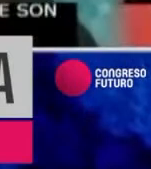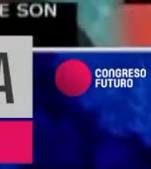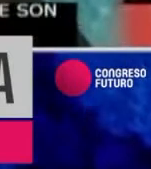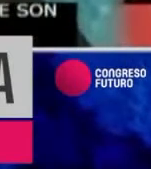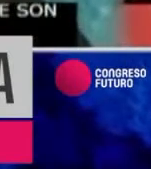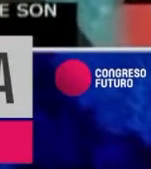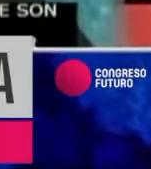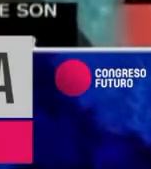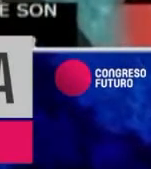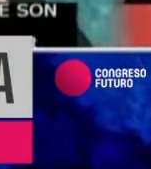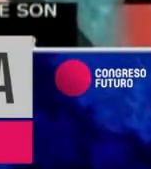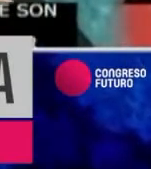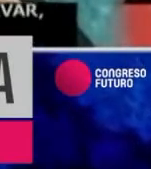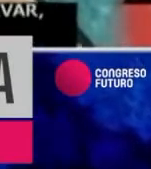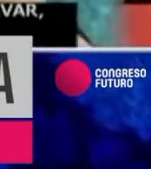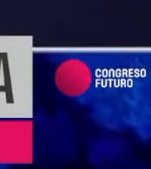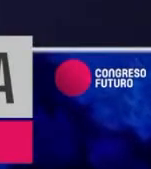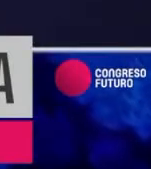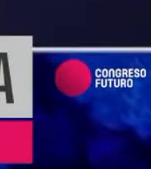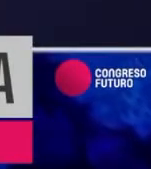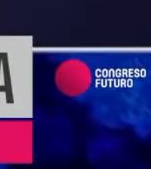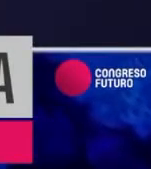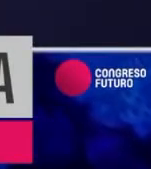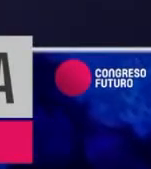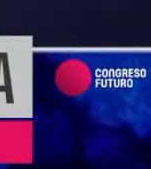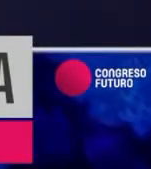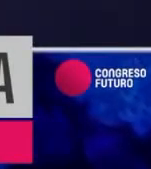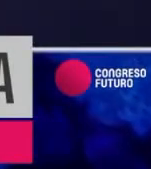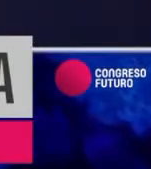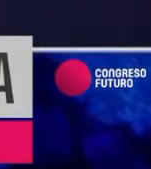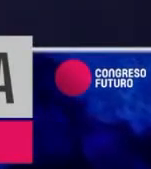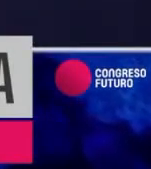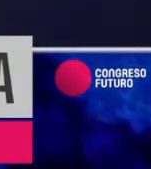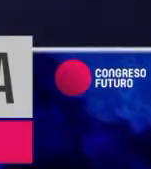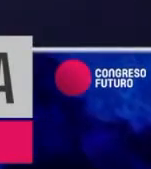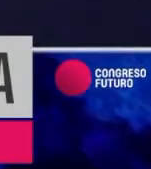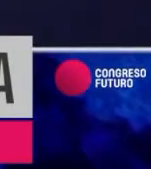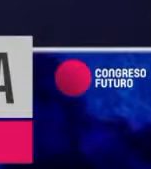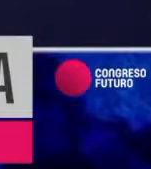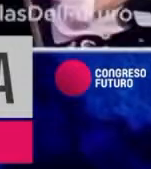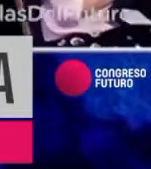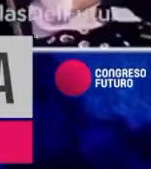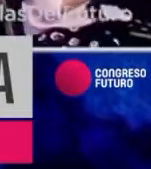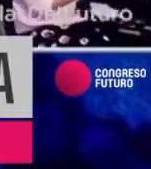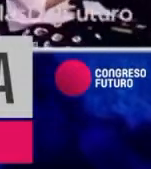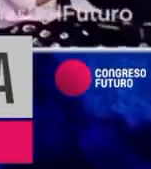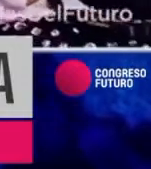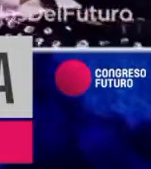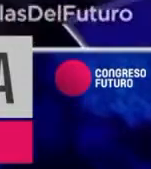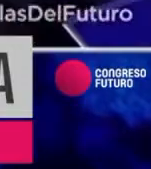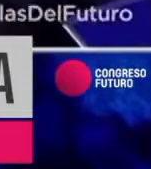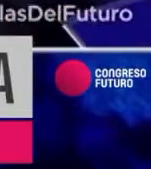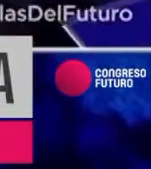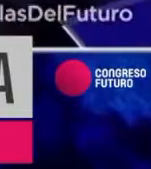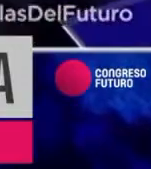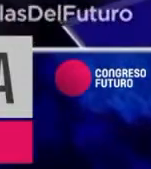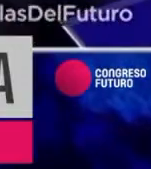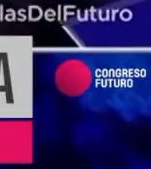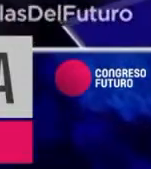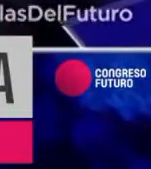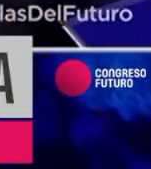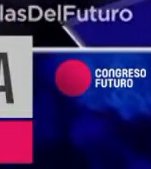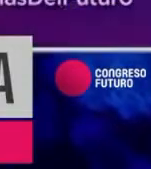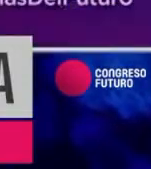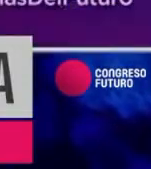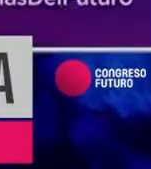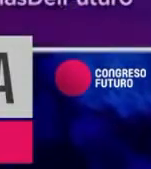esas masas de personas realmente disfrutando de pensar, de poder